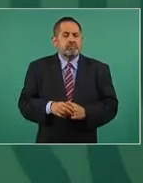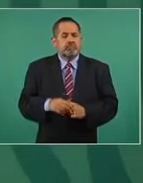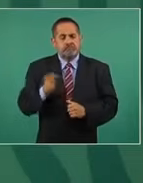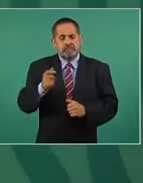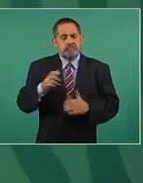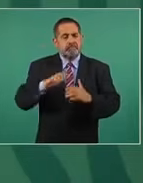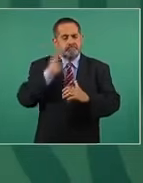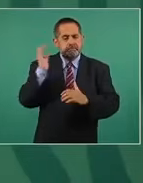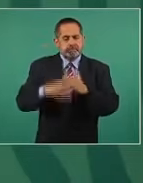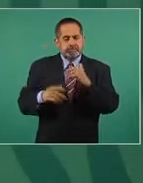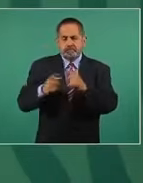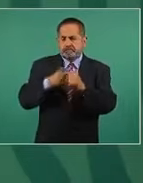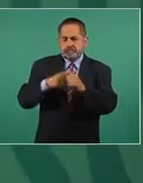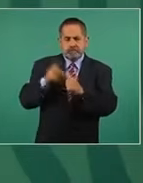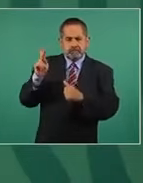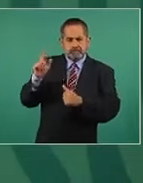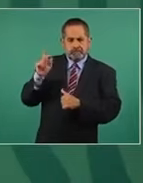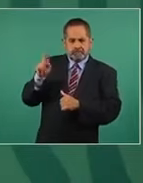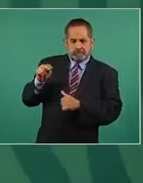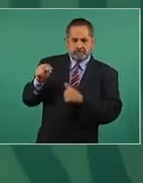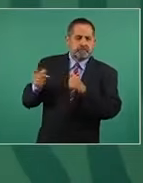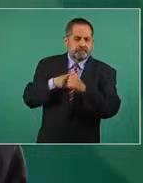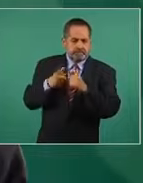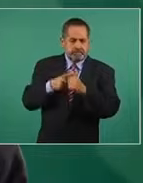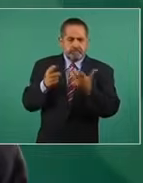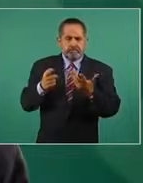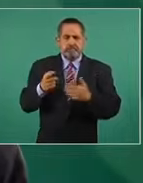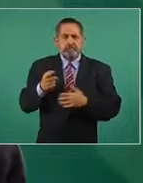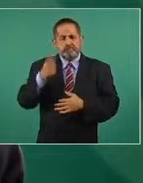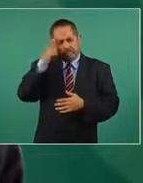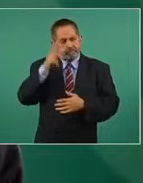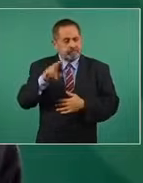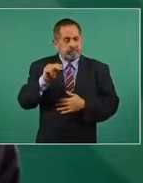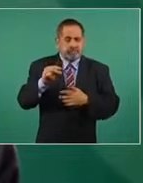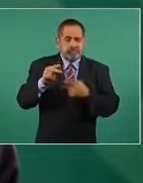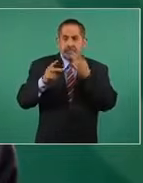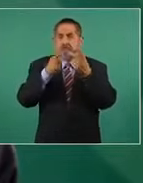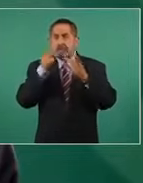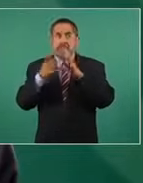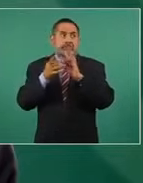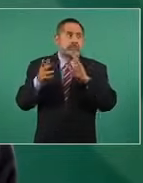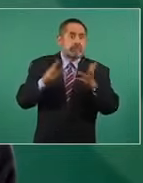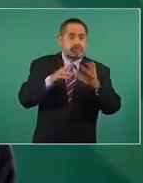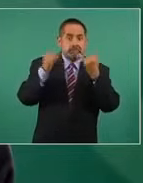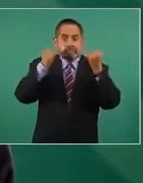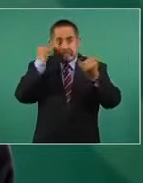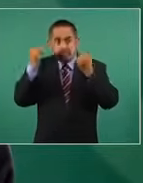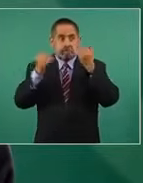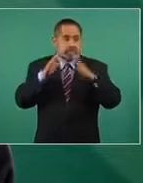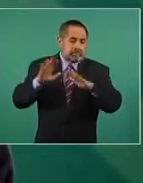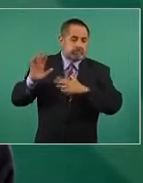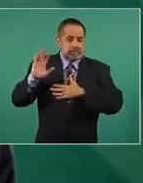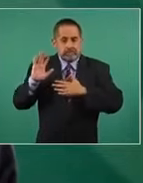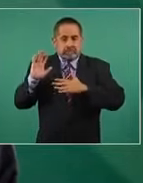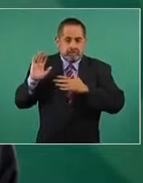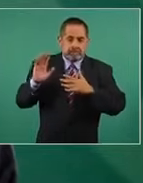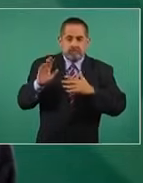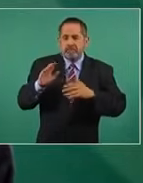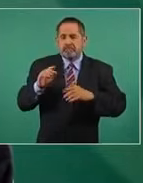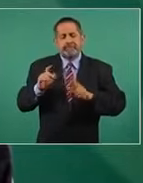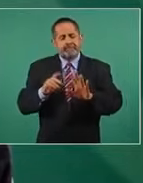terminar con este plan, para no estar creando compromisos y